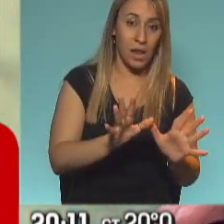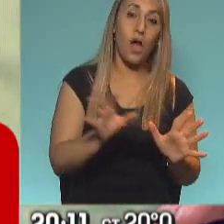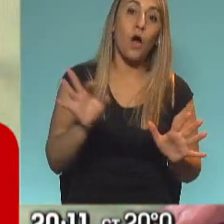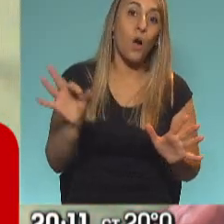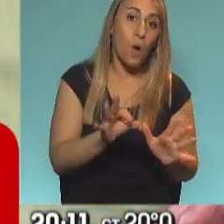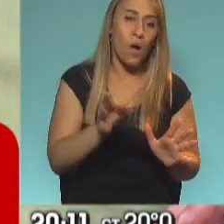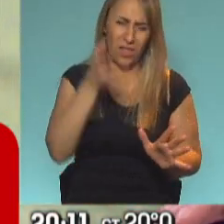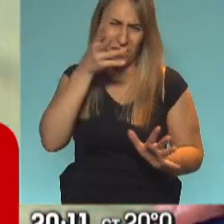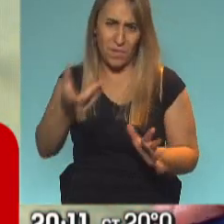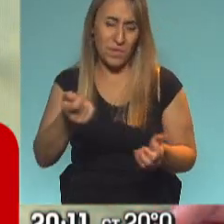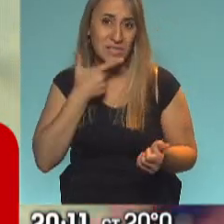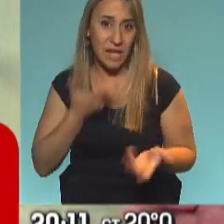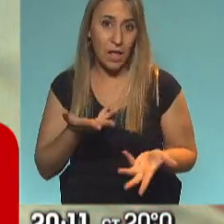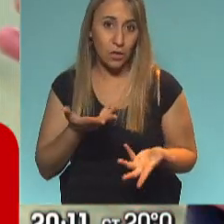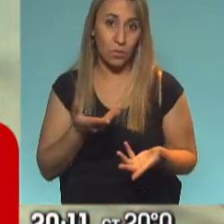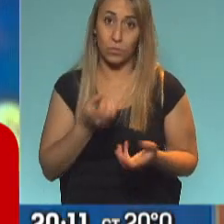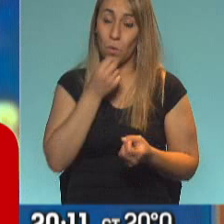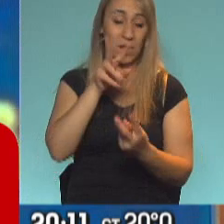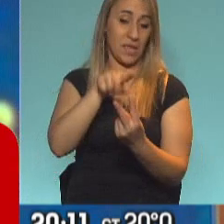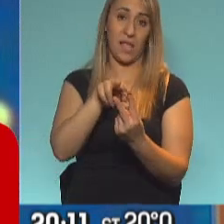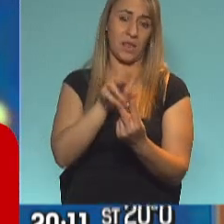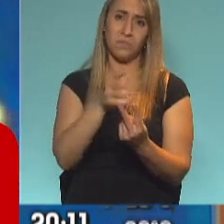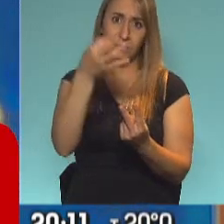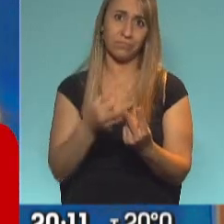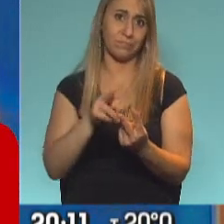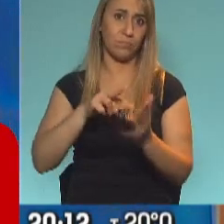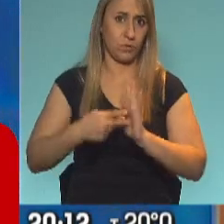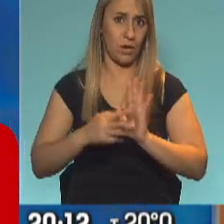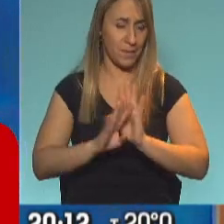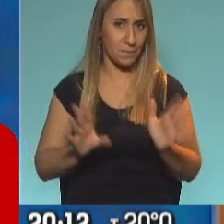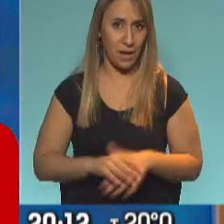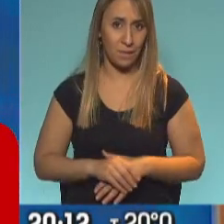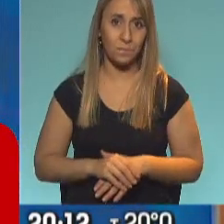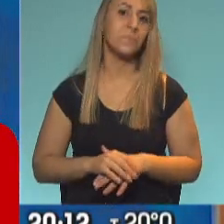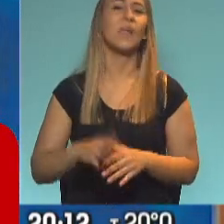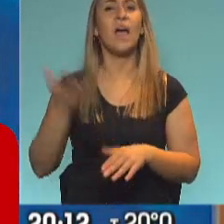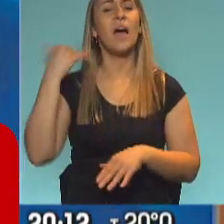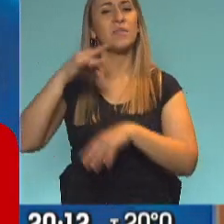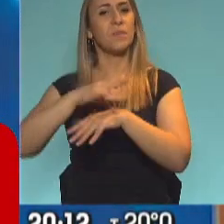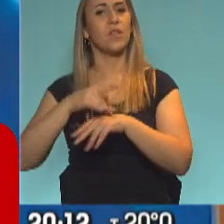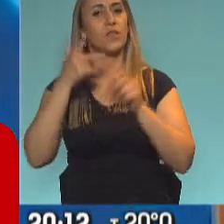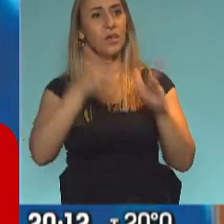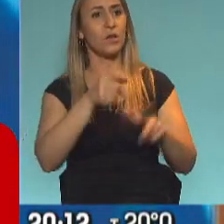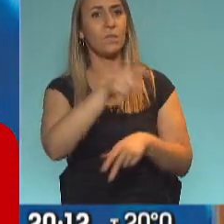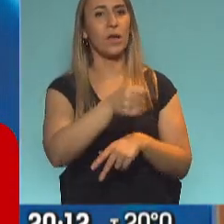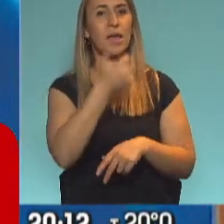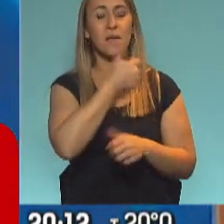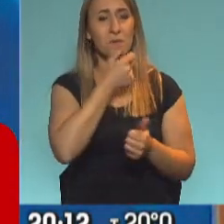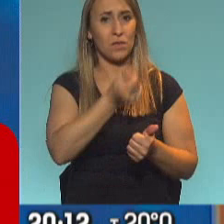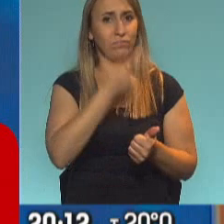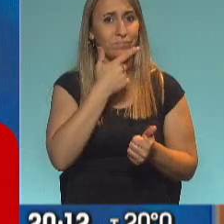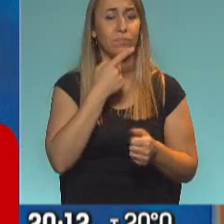otro caso... Es un problema. Sí, el doctor decía que la mezcla de esa cantidad de psicofármacos para su estado depresivo, sumado a